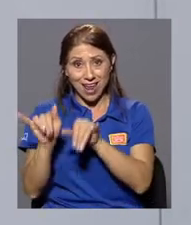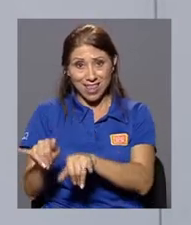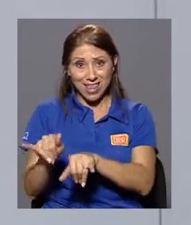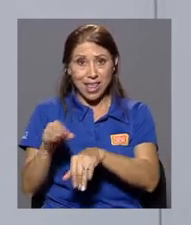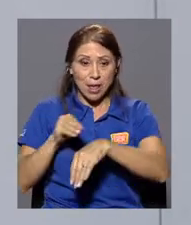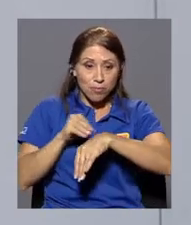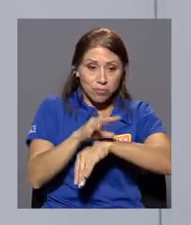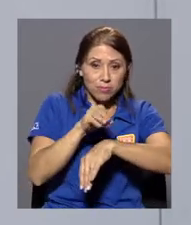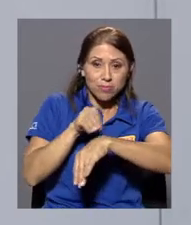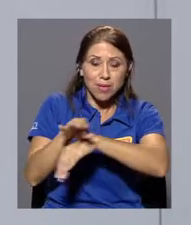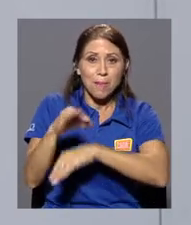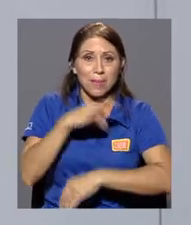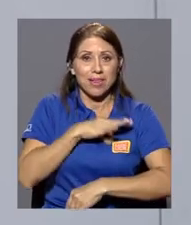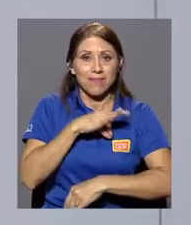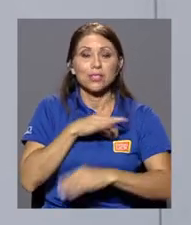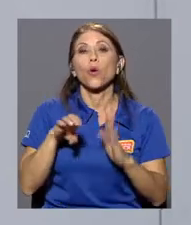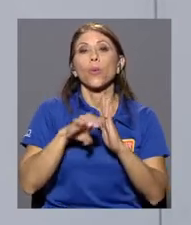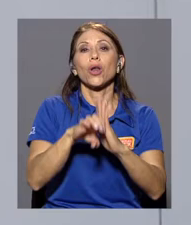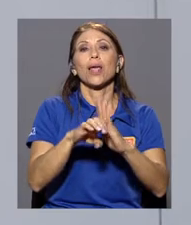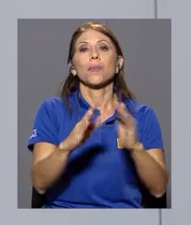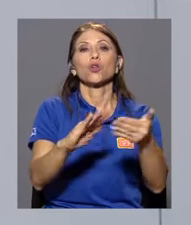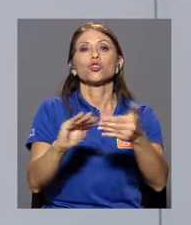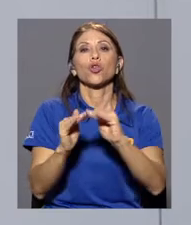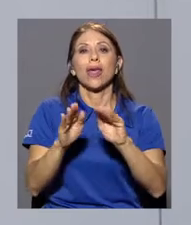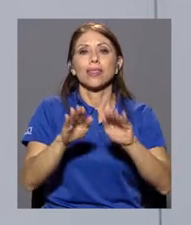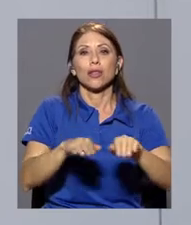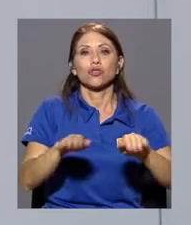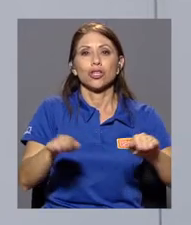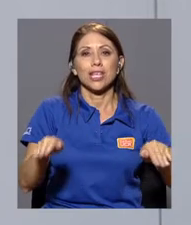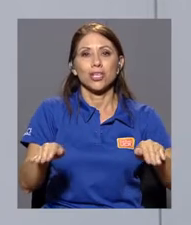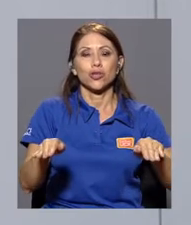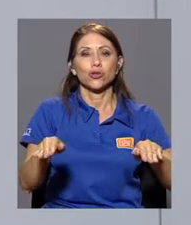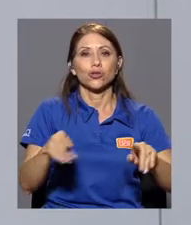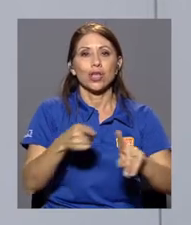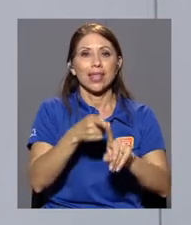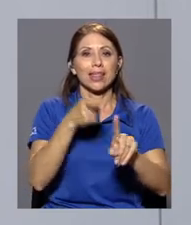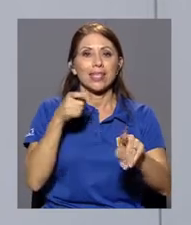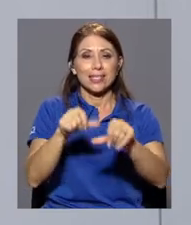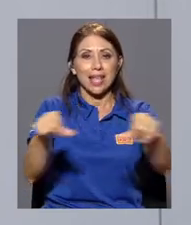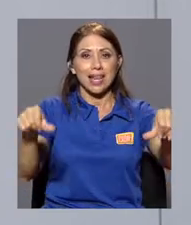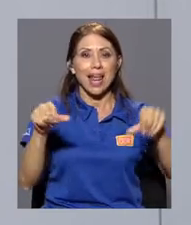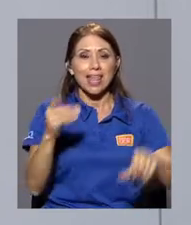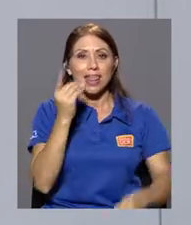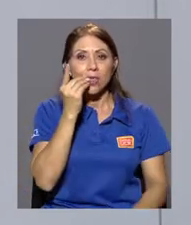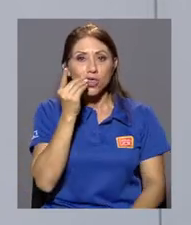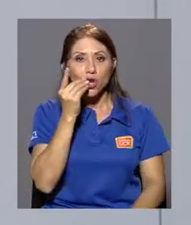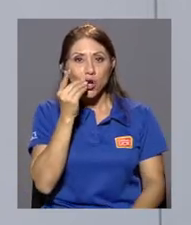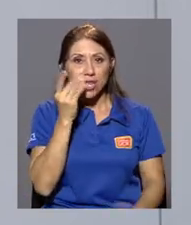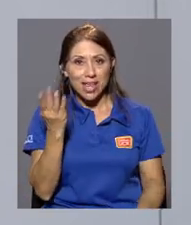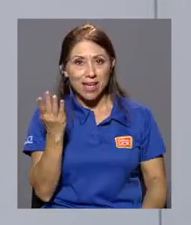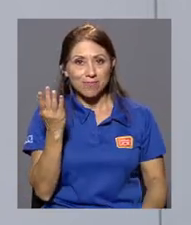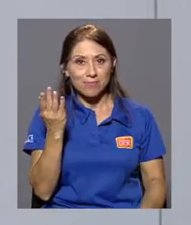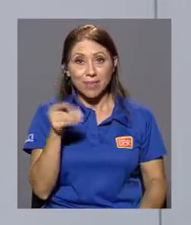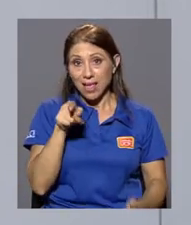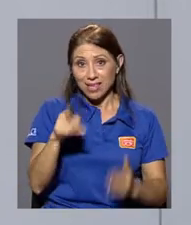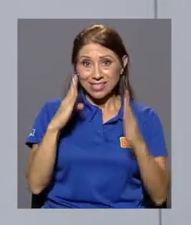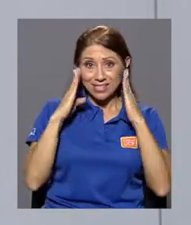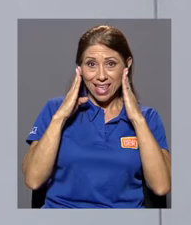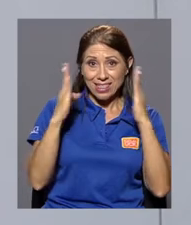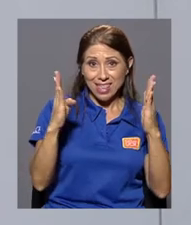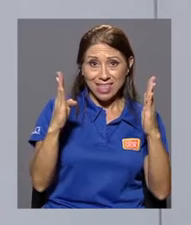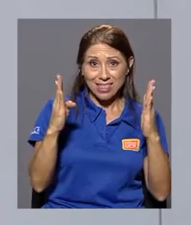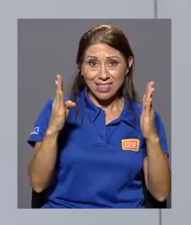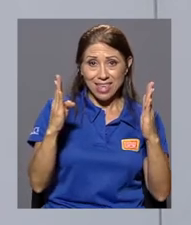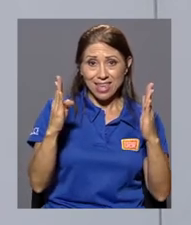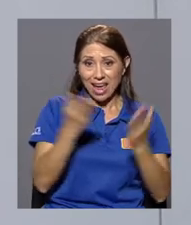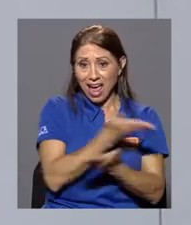la Ciudad de los Niños, desde el área de odontología, ¿verdad? Se atiende en forma gratuita